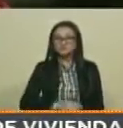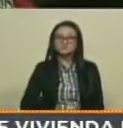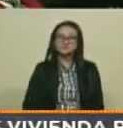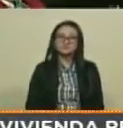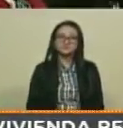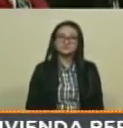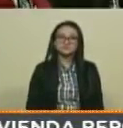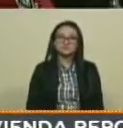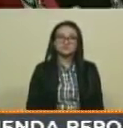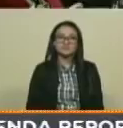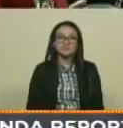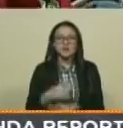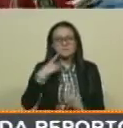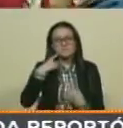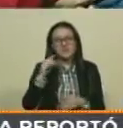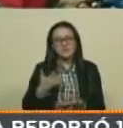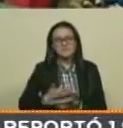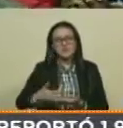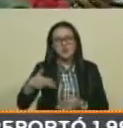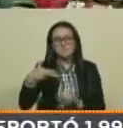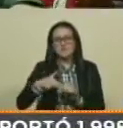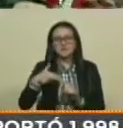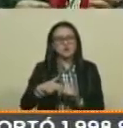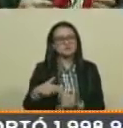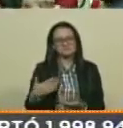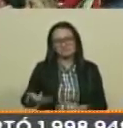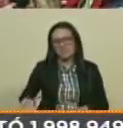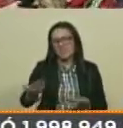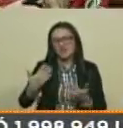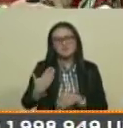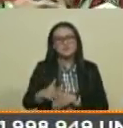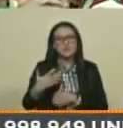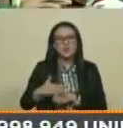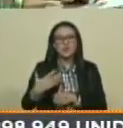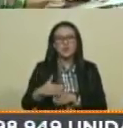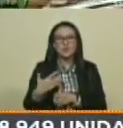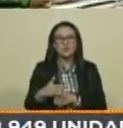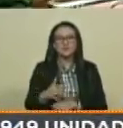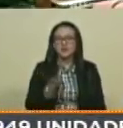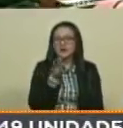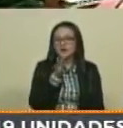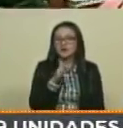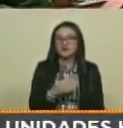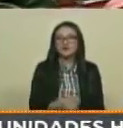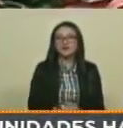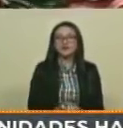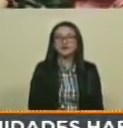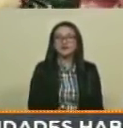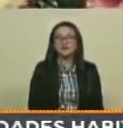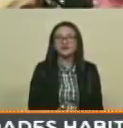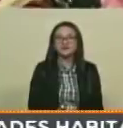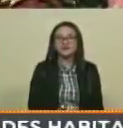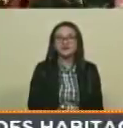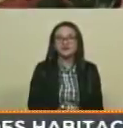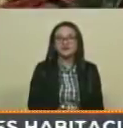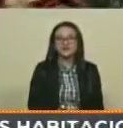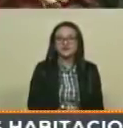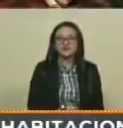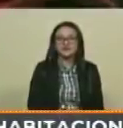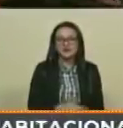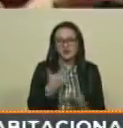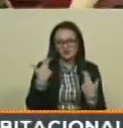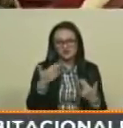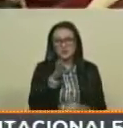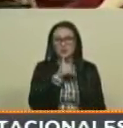perdáramos millones y millones de barriles de petróleo, no importa, dele, dele que no viene carro. ¿Cómo puede decir que es